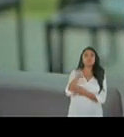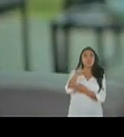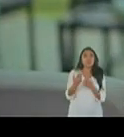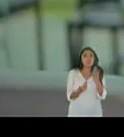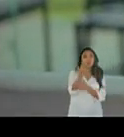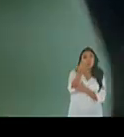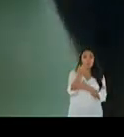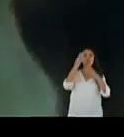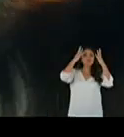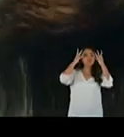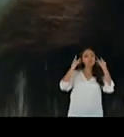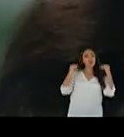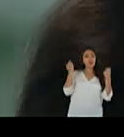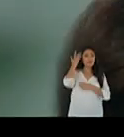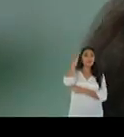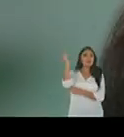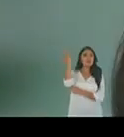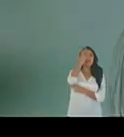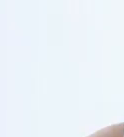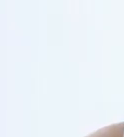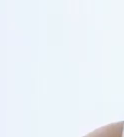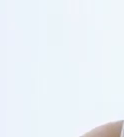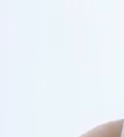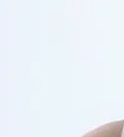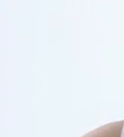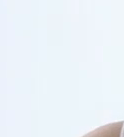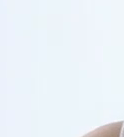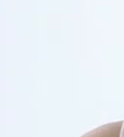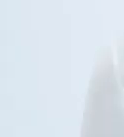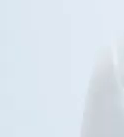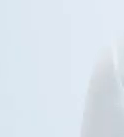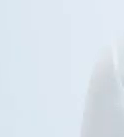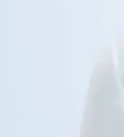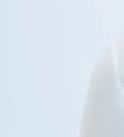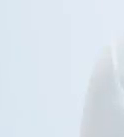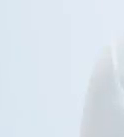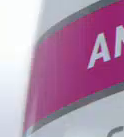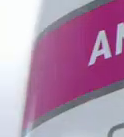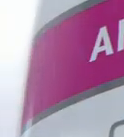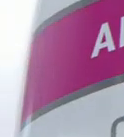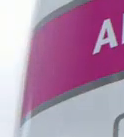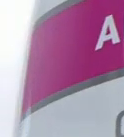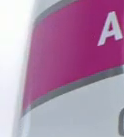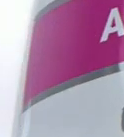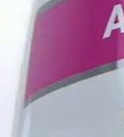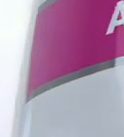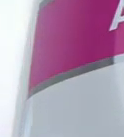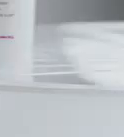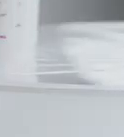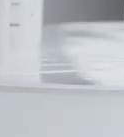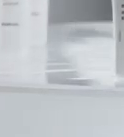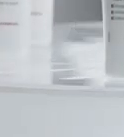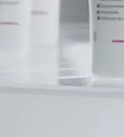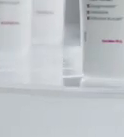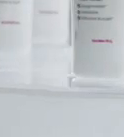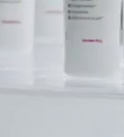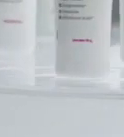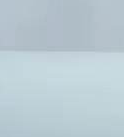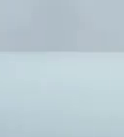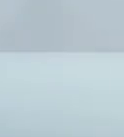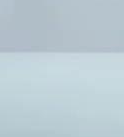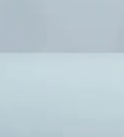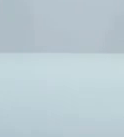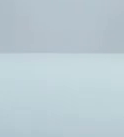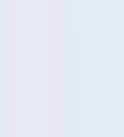tu cabello suave, brillante y hermoso. Aclaremos esto. Aclaremos esto. Para las manchitas en la piel, usa Cicatricure